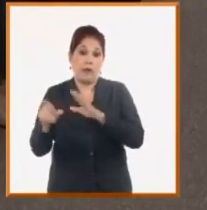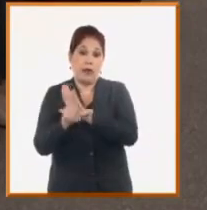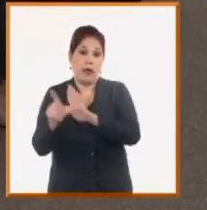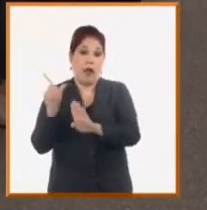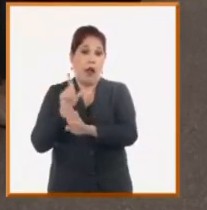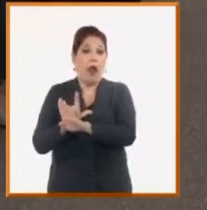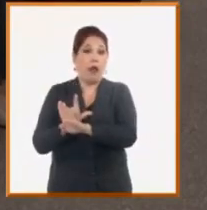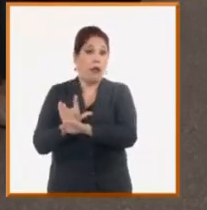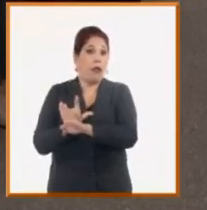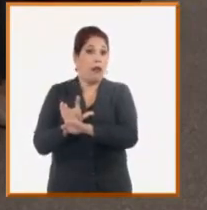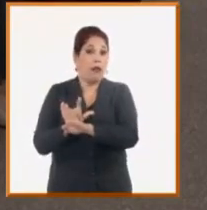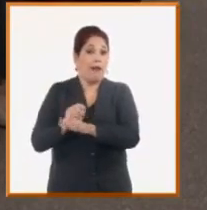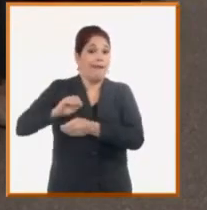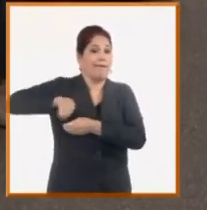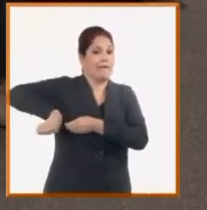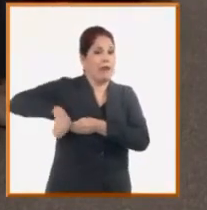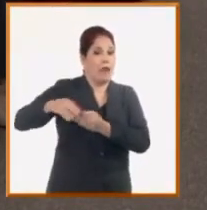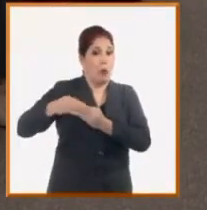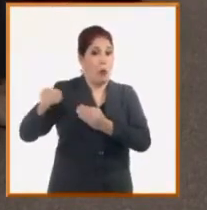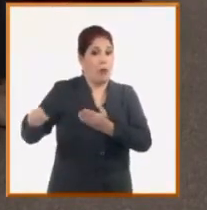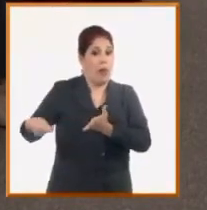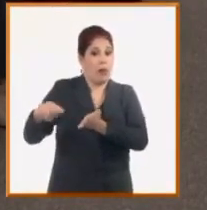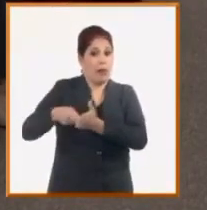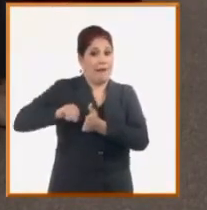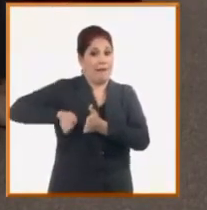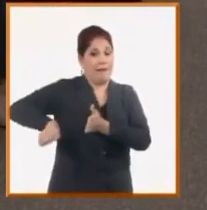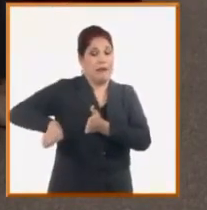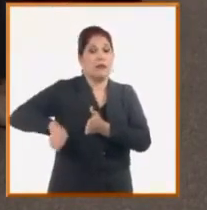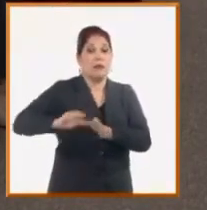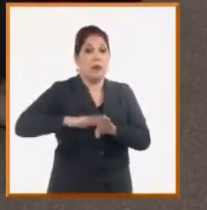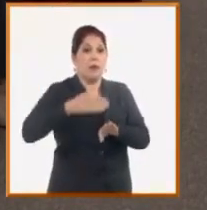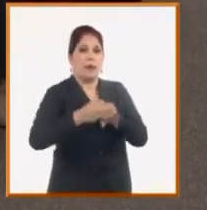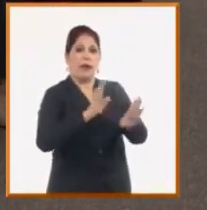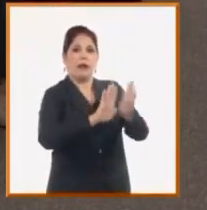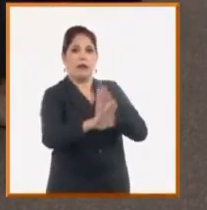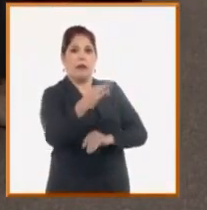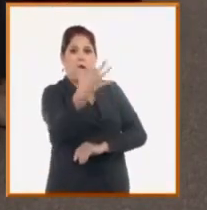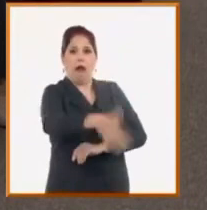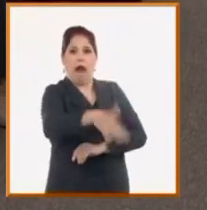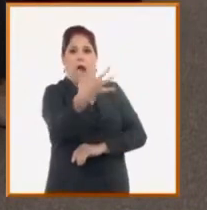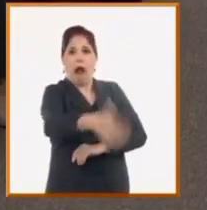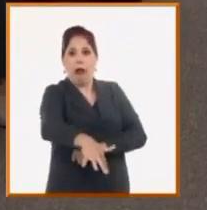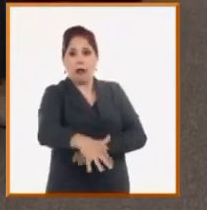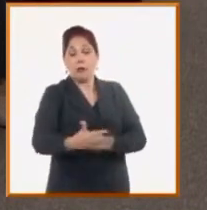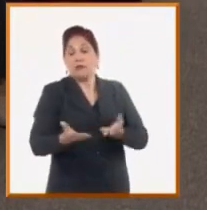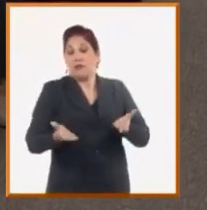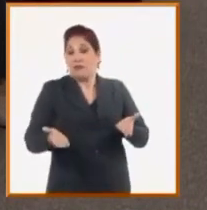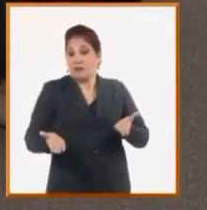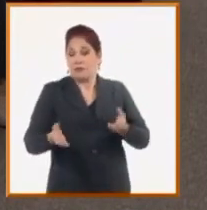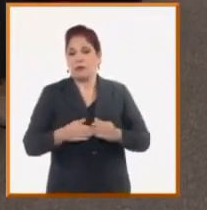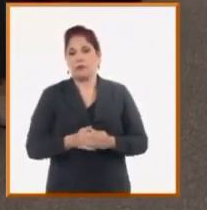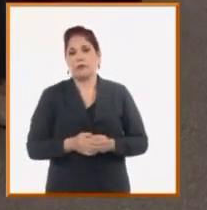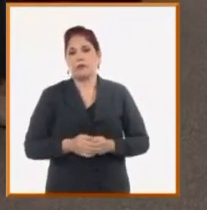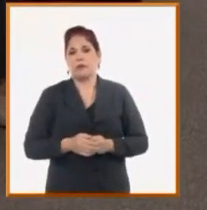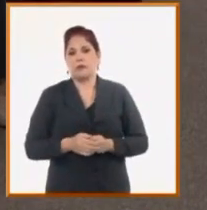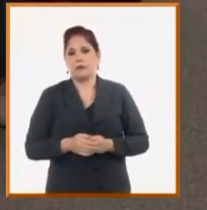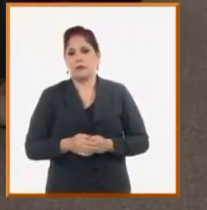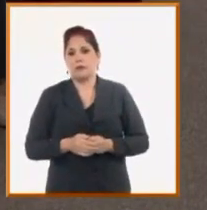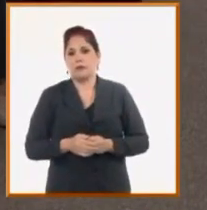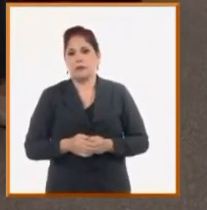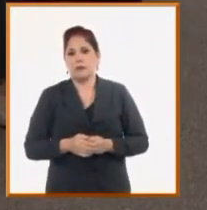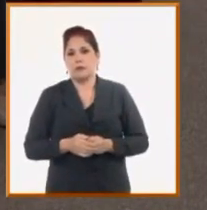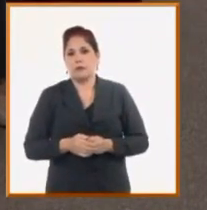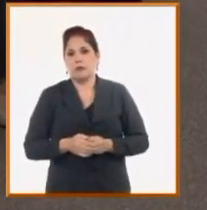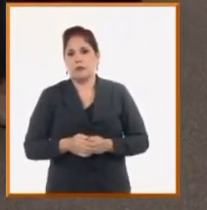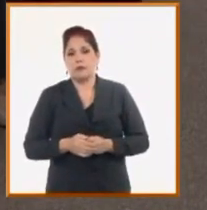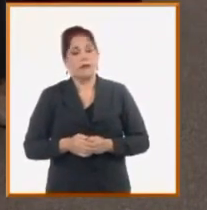ilegal que por sus alto valor se traslada